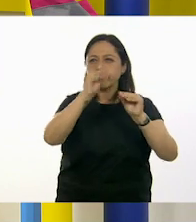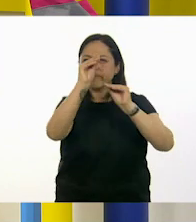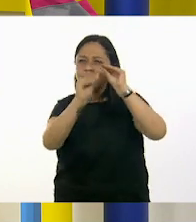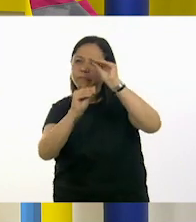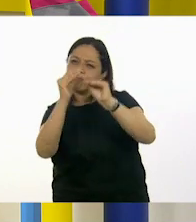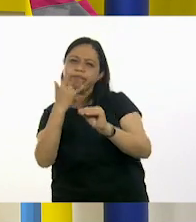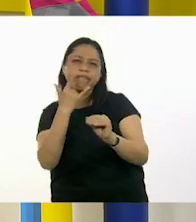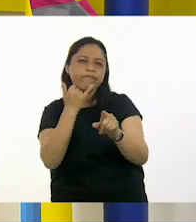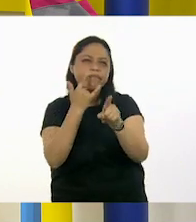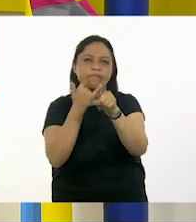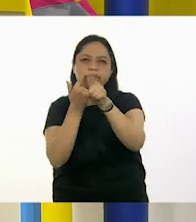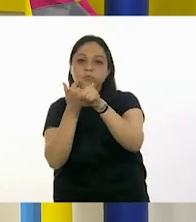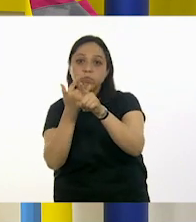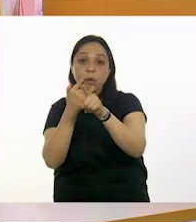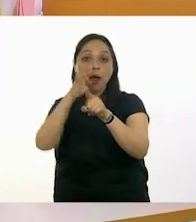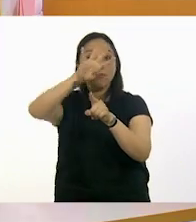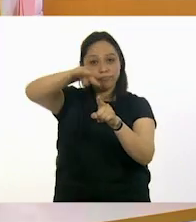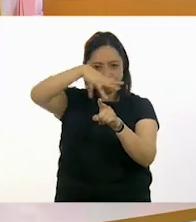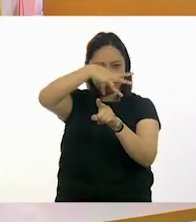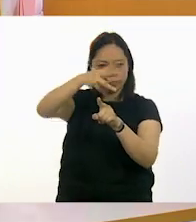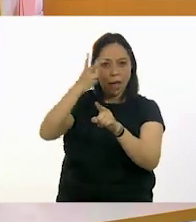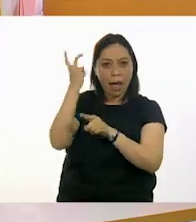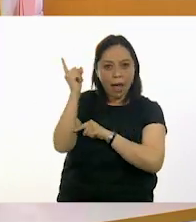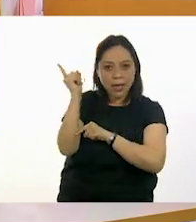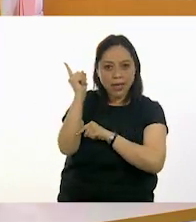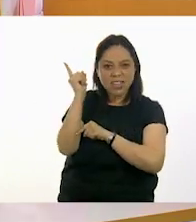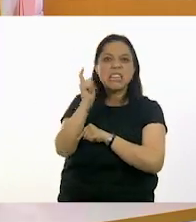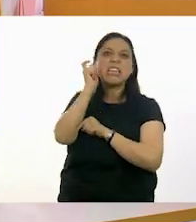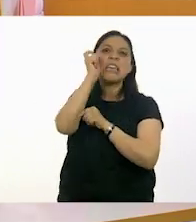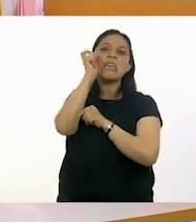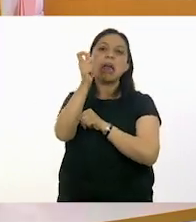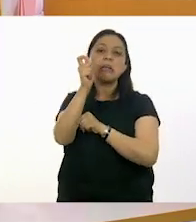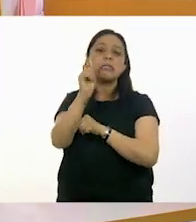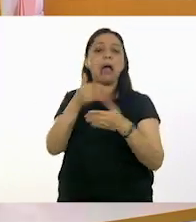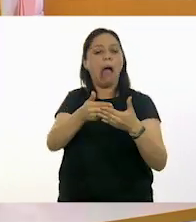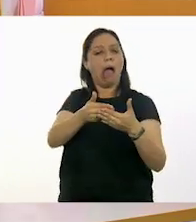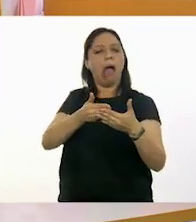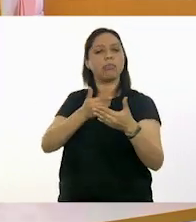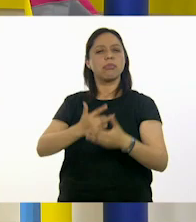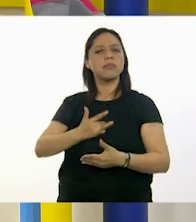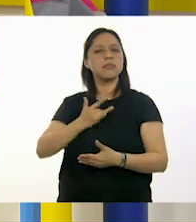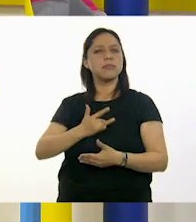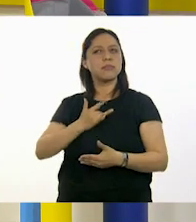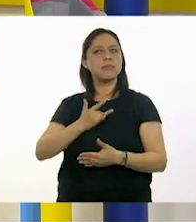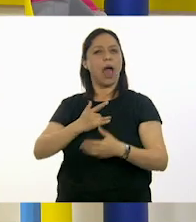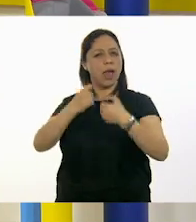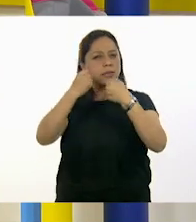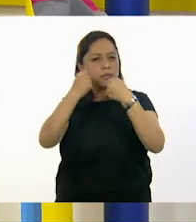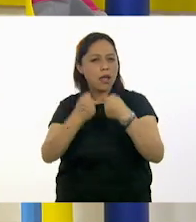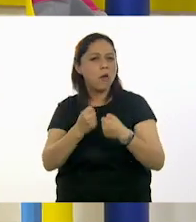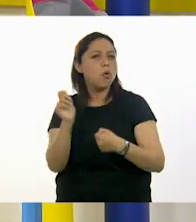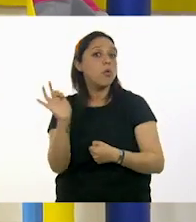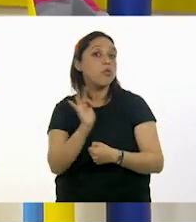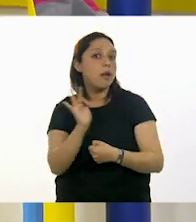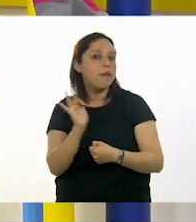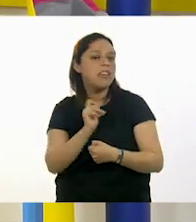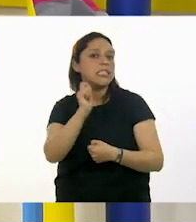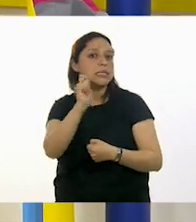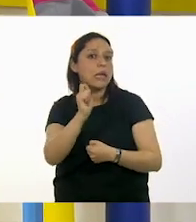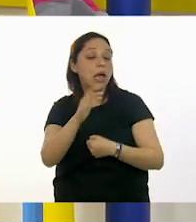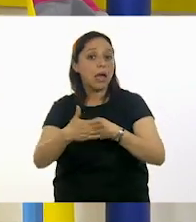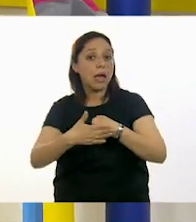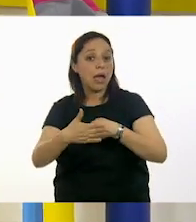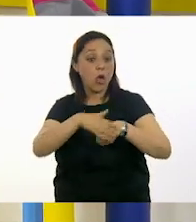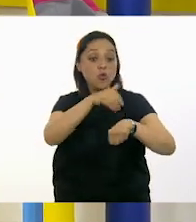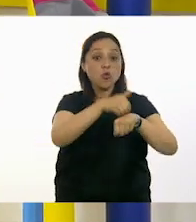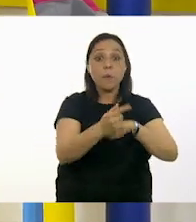información, por ejemplo, en esta tabla. Exacto. Podríamos predecir que en la siguiente hora la pista 1 va a entrar